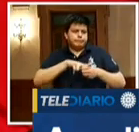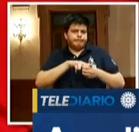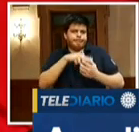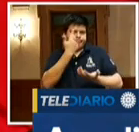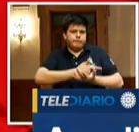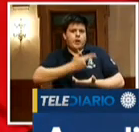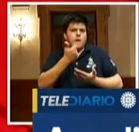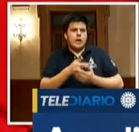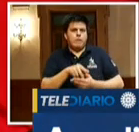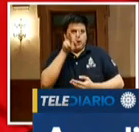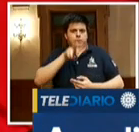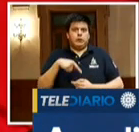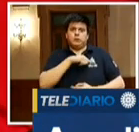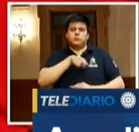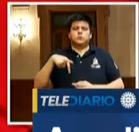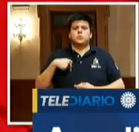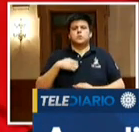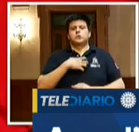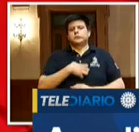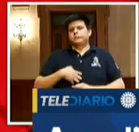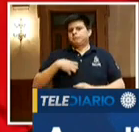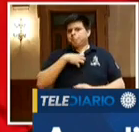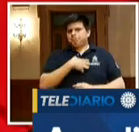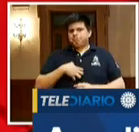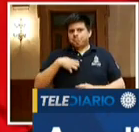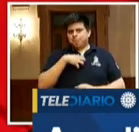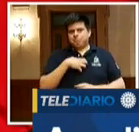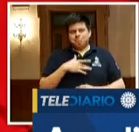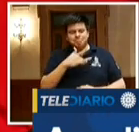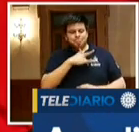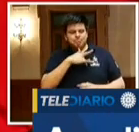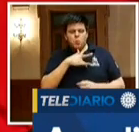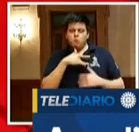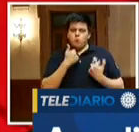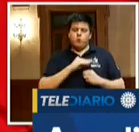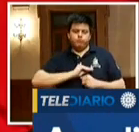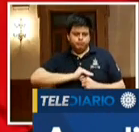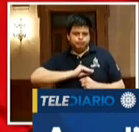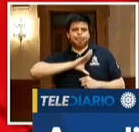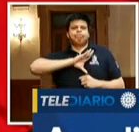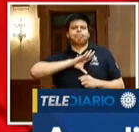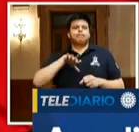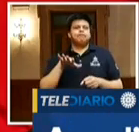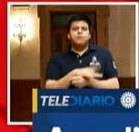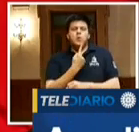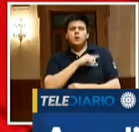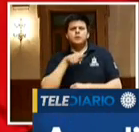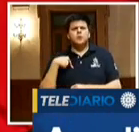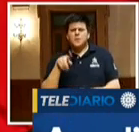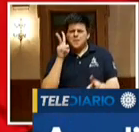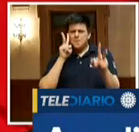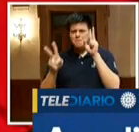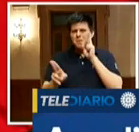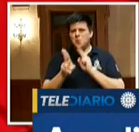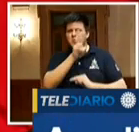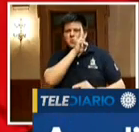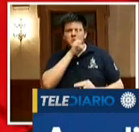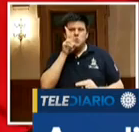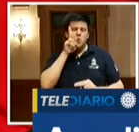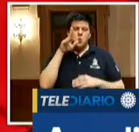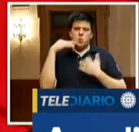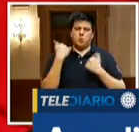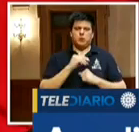de de alegría en el corazón porque dentro de tantas noticias que a veces no son tan